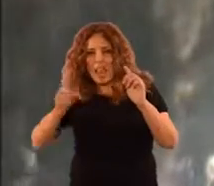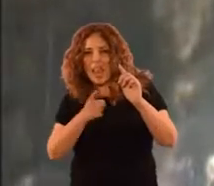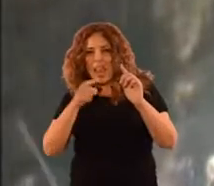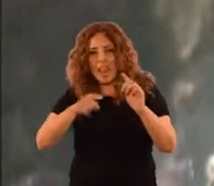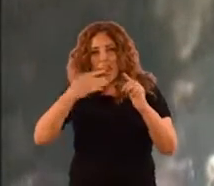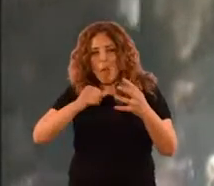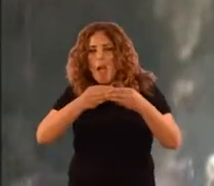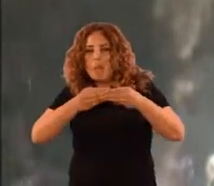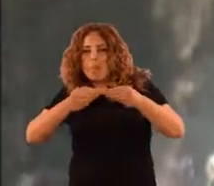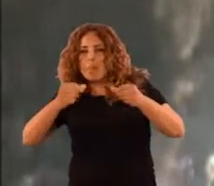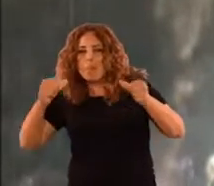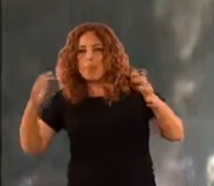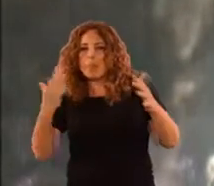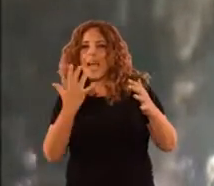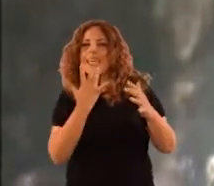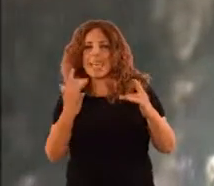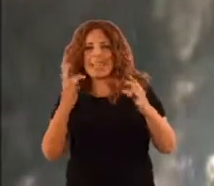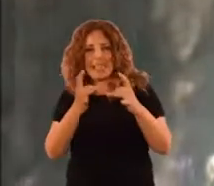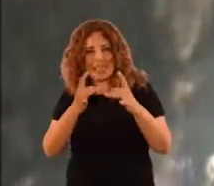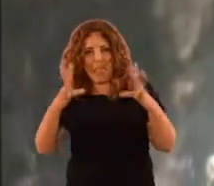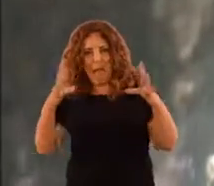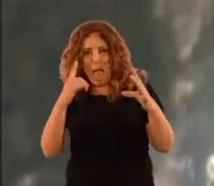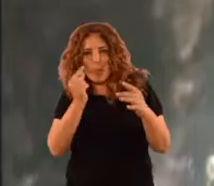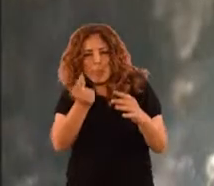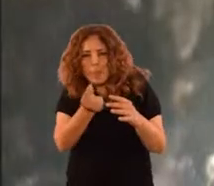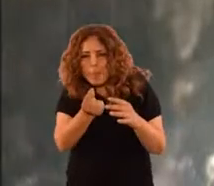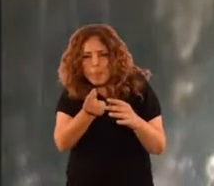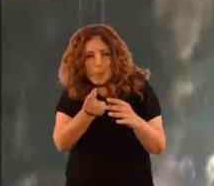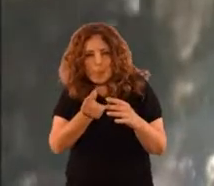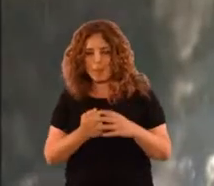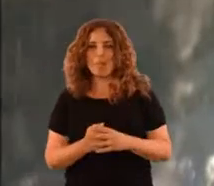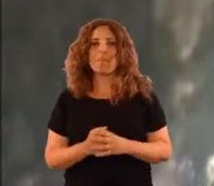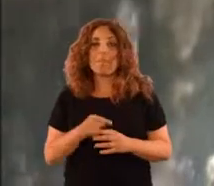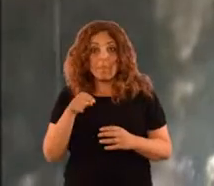un lento recorrido entre cristales y fisuras casi microscópicos.